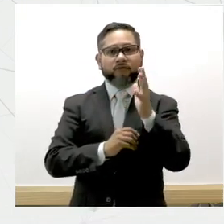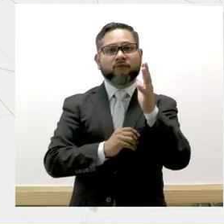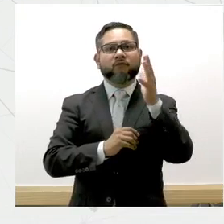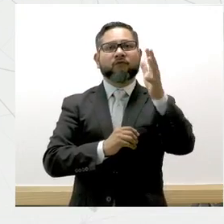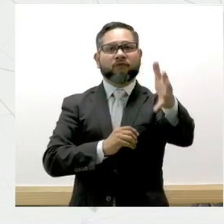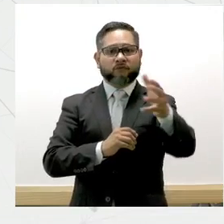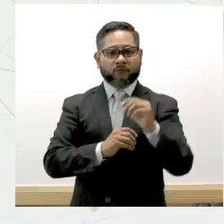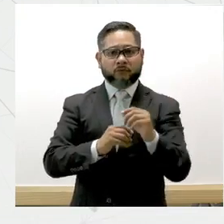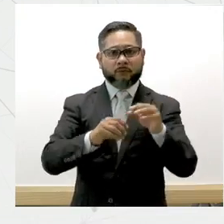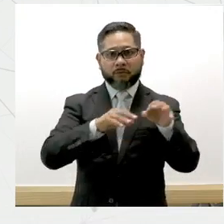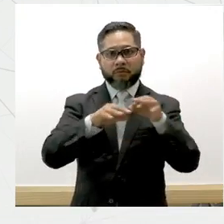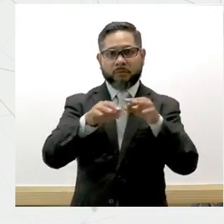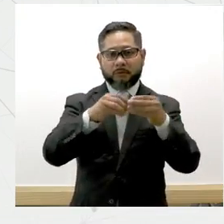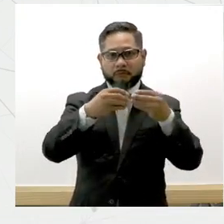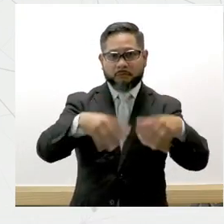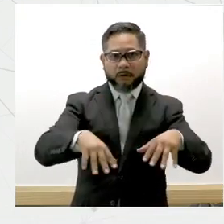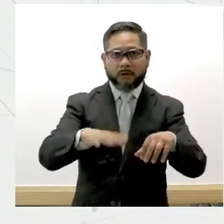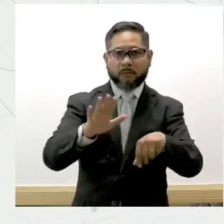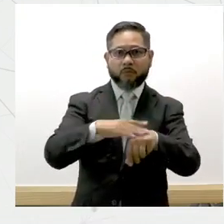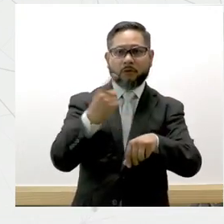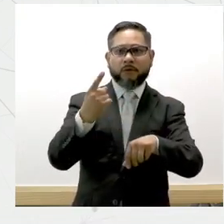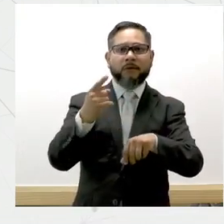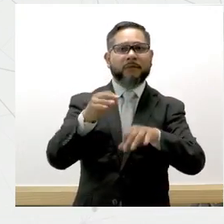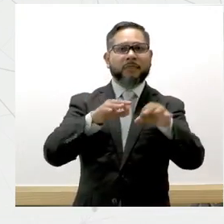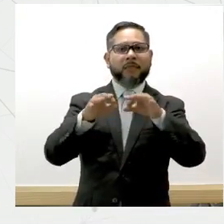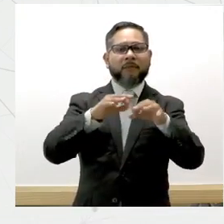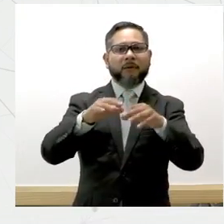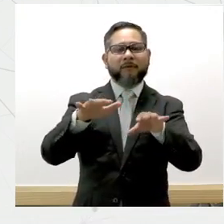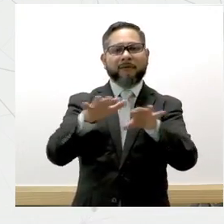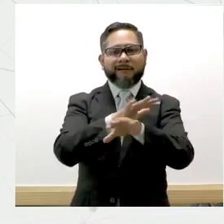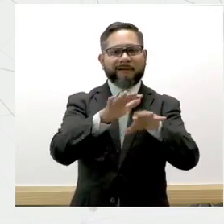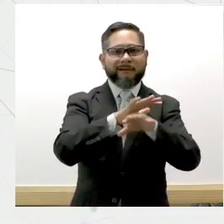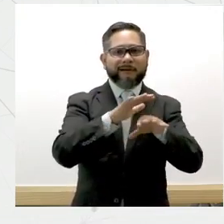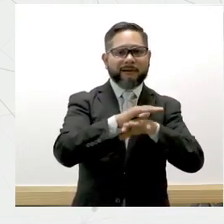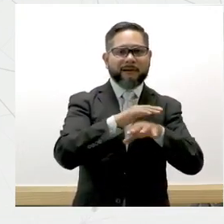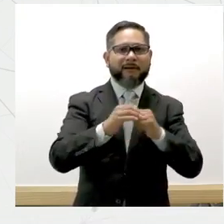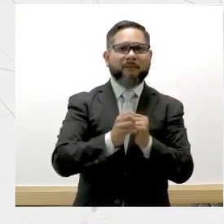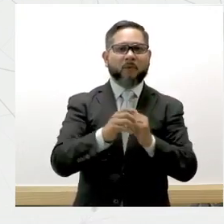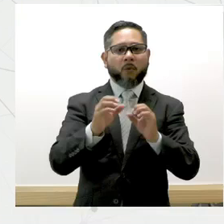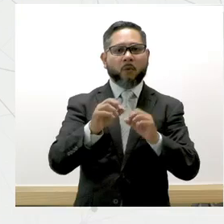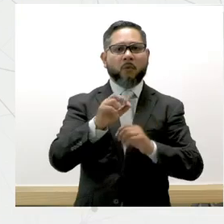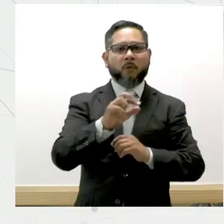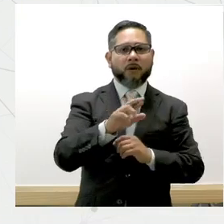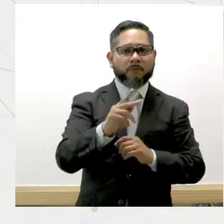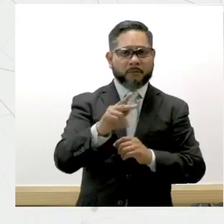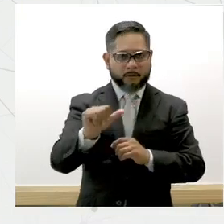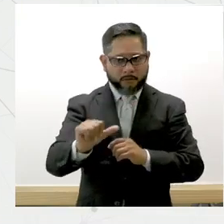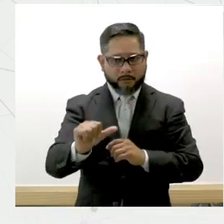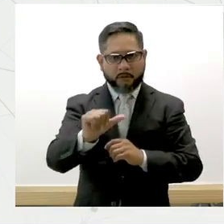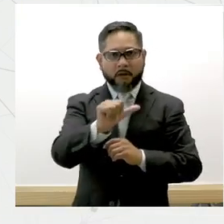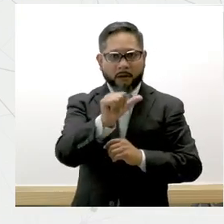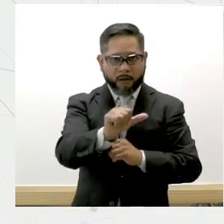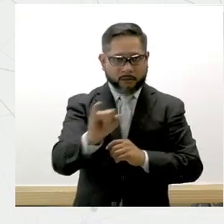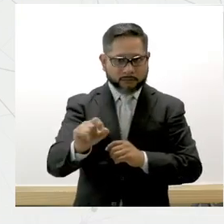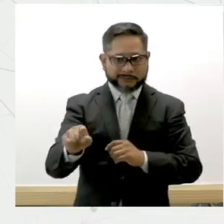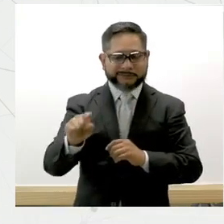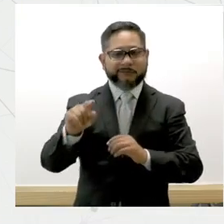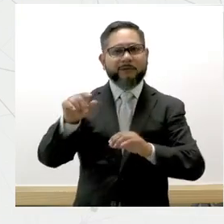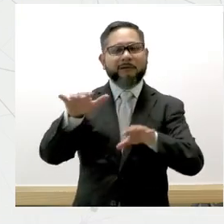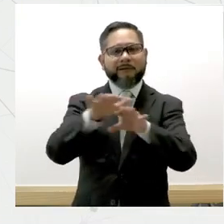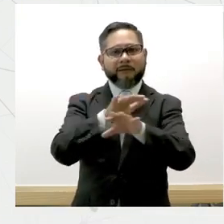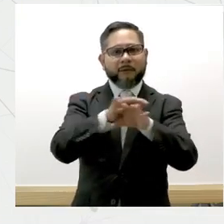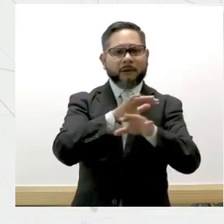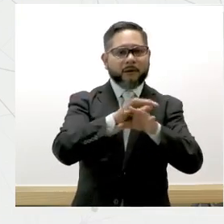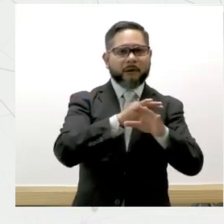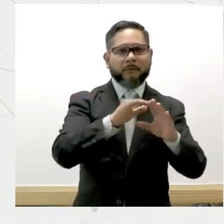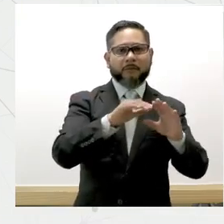afectadas también por ese proceso de destrucción de empleo como consecuencia de los procesos de RPA y despliegue de la inteligencia artificial. No cabe duda de que